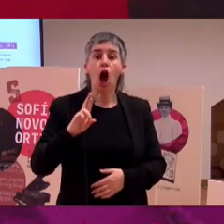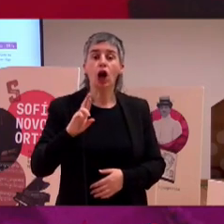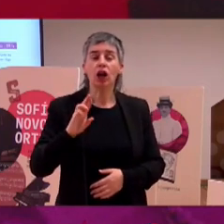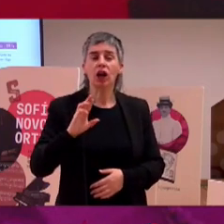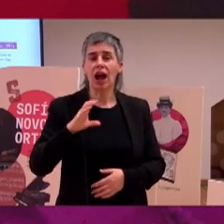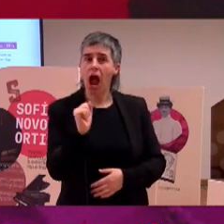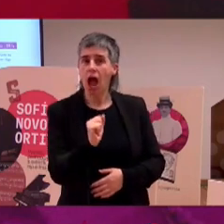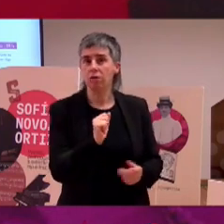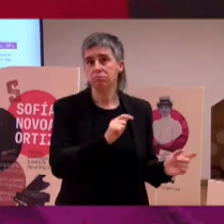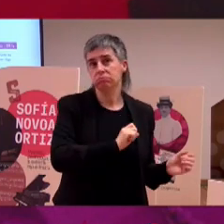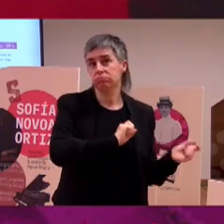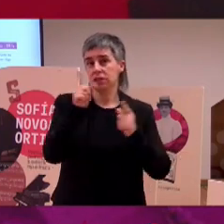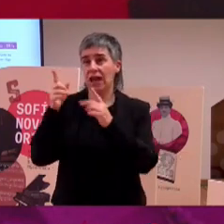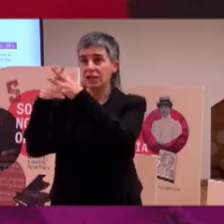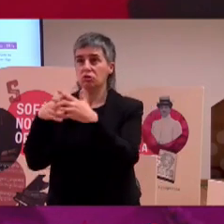que ella.